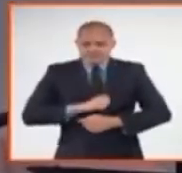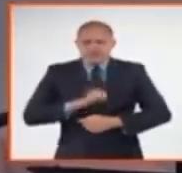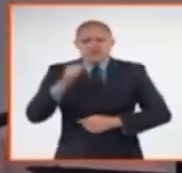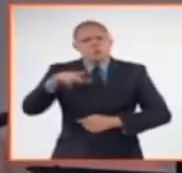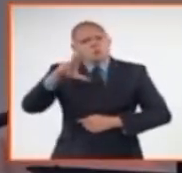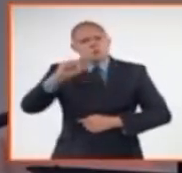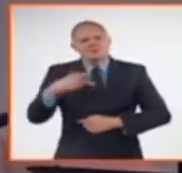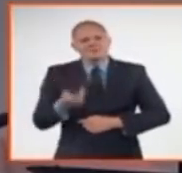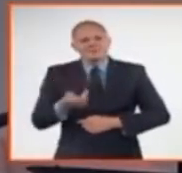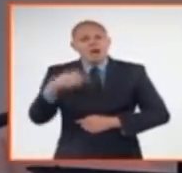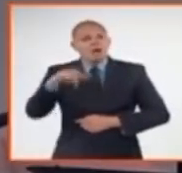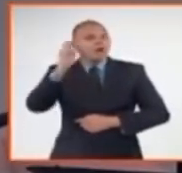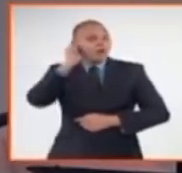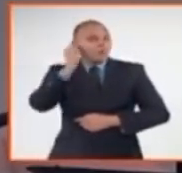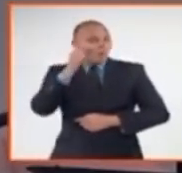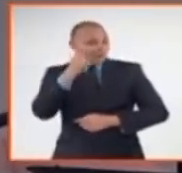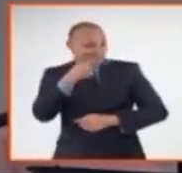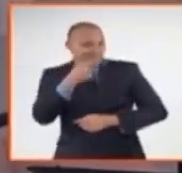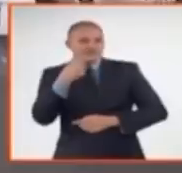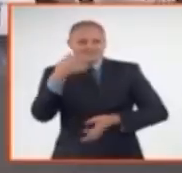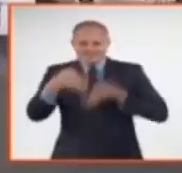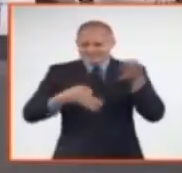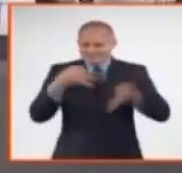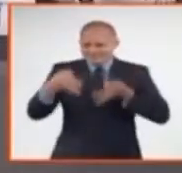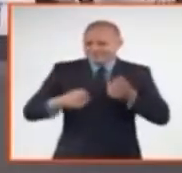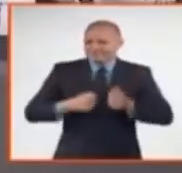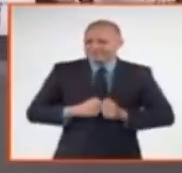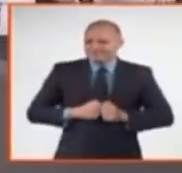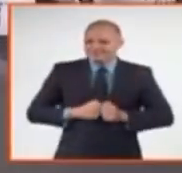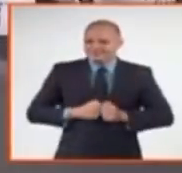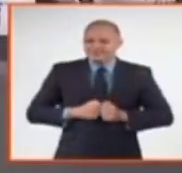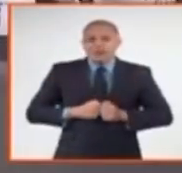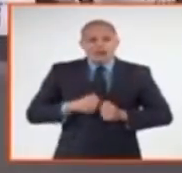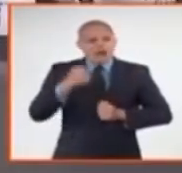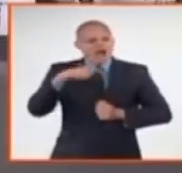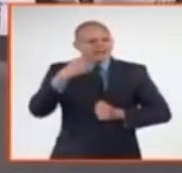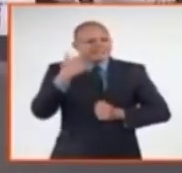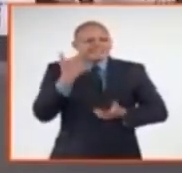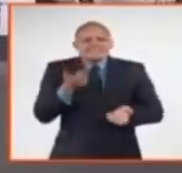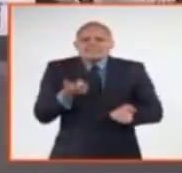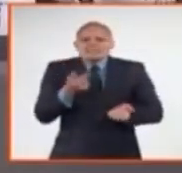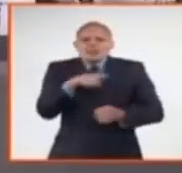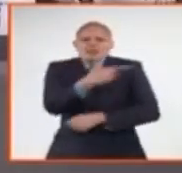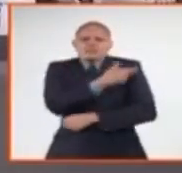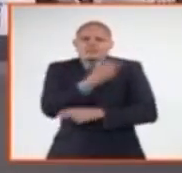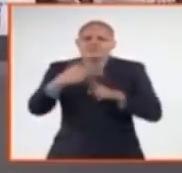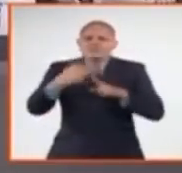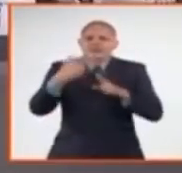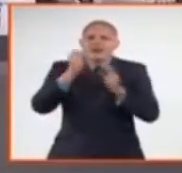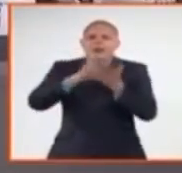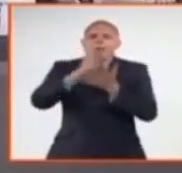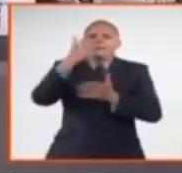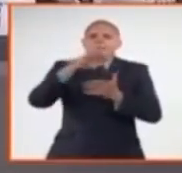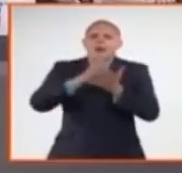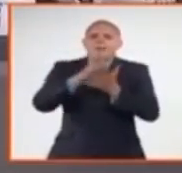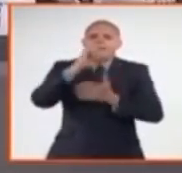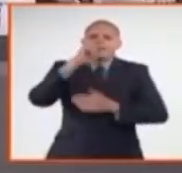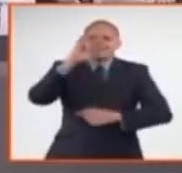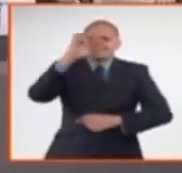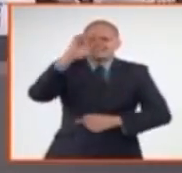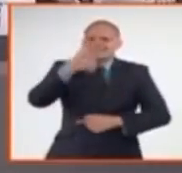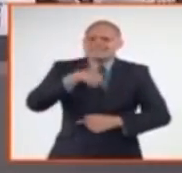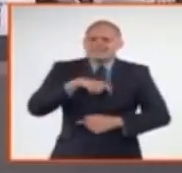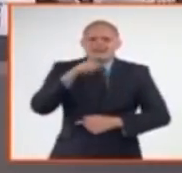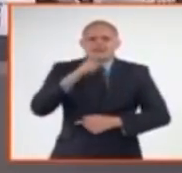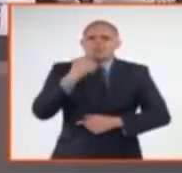tarde marta pueden tener un poco cómo va todo el desarrollo de los ensayos clínicos de la vacunación masiva